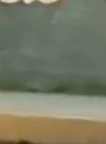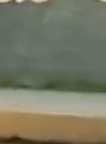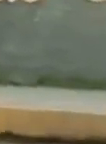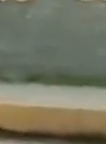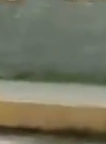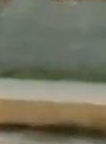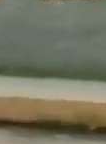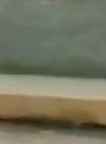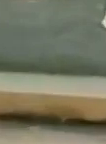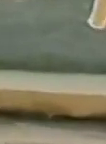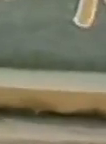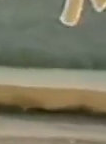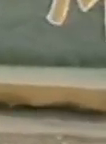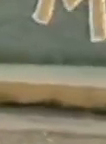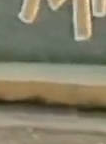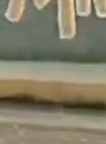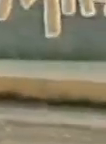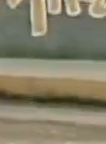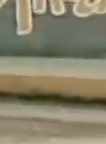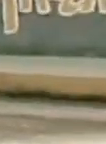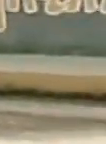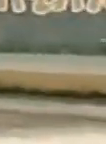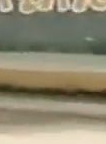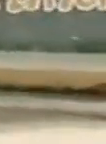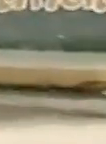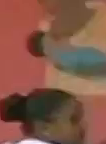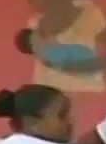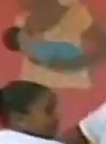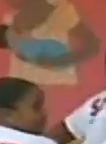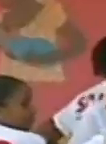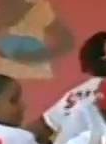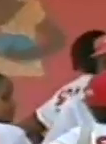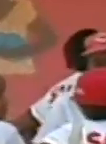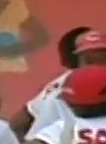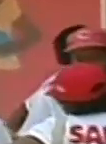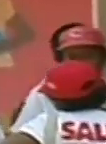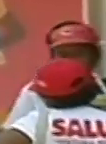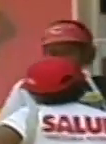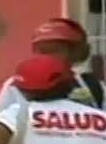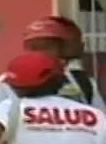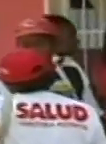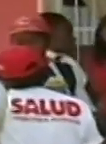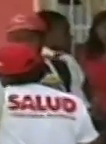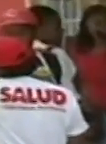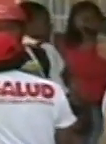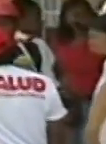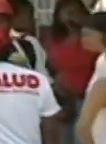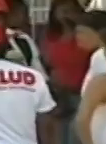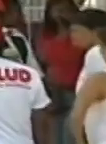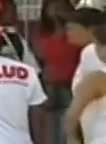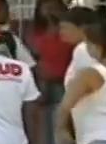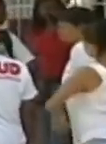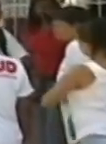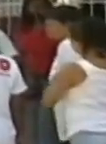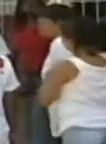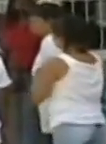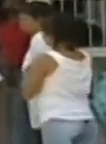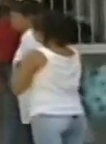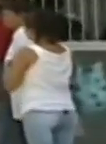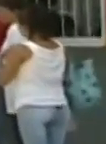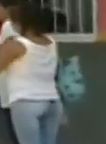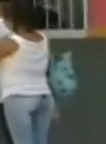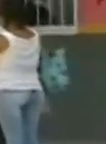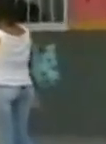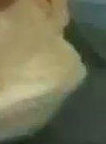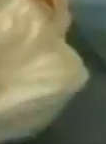municipio Virrión, en la parroquia Curiepe, a los 16 años de la celebración de la misión Barrio